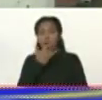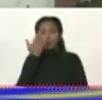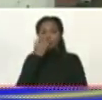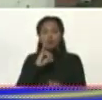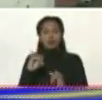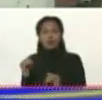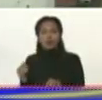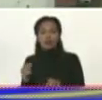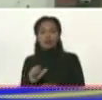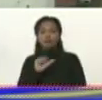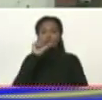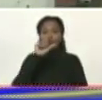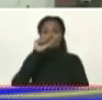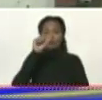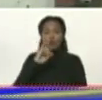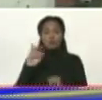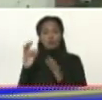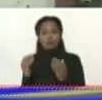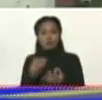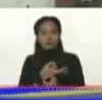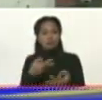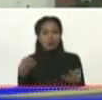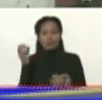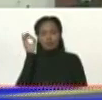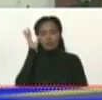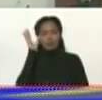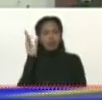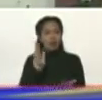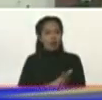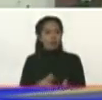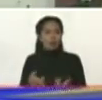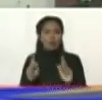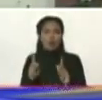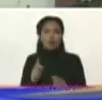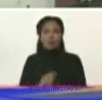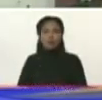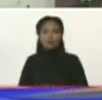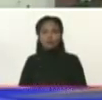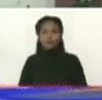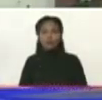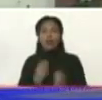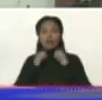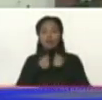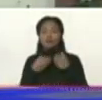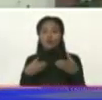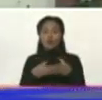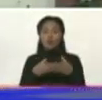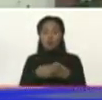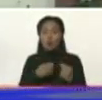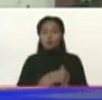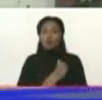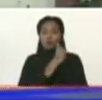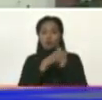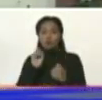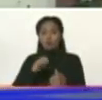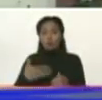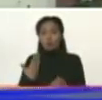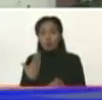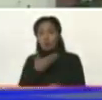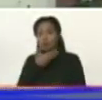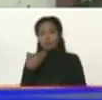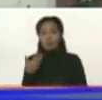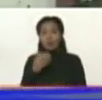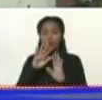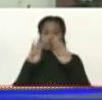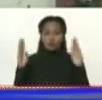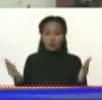afrodescendientes sur-sur. Extraordinaria idea aprobada, Aristóbulo, conforma el equipo directivo con lo mejor